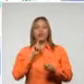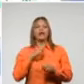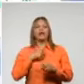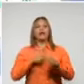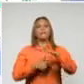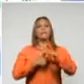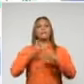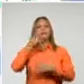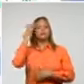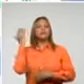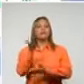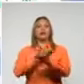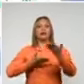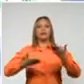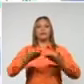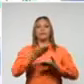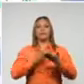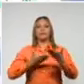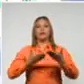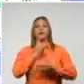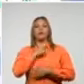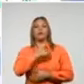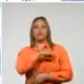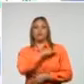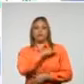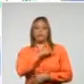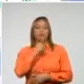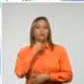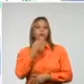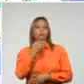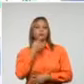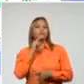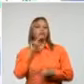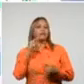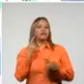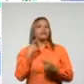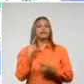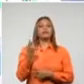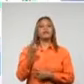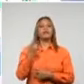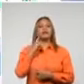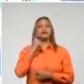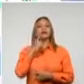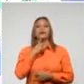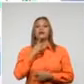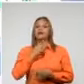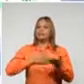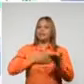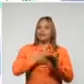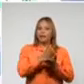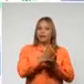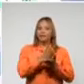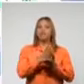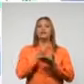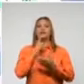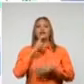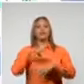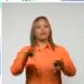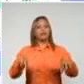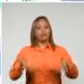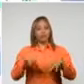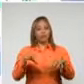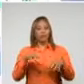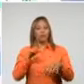con el Estado Mayor Nacional de la Defensa Civil sobre la necesidad de dar seguimiento a ese complejo escenario para activar